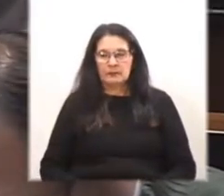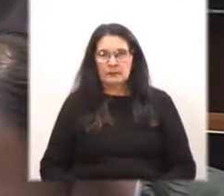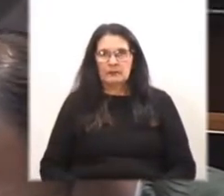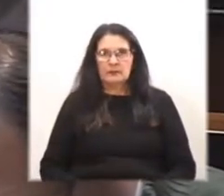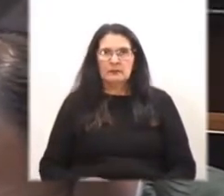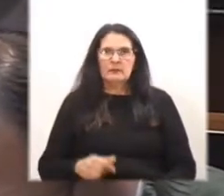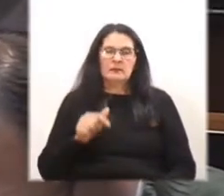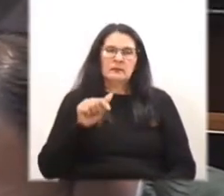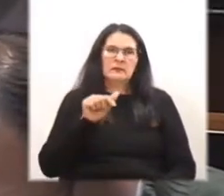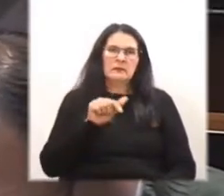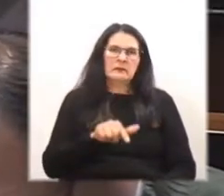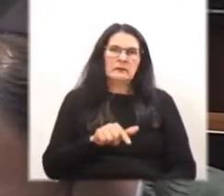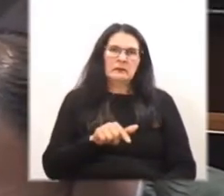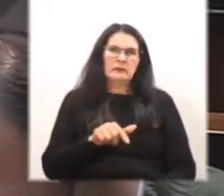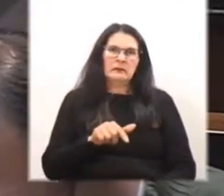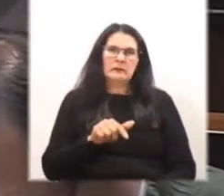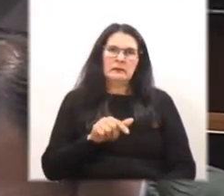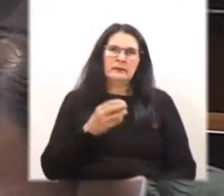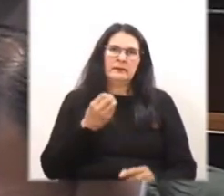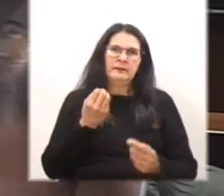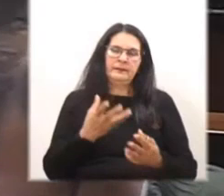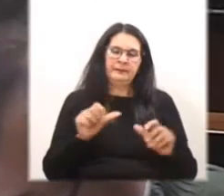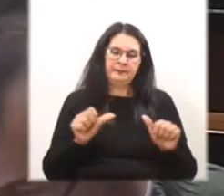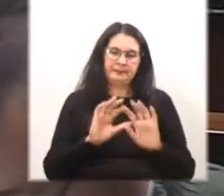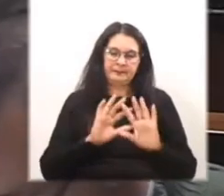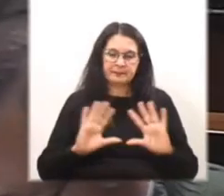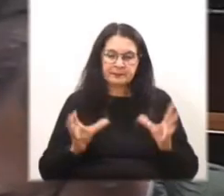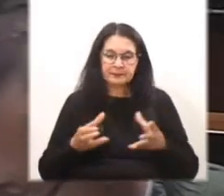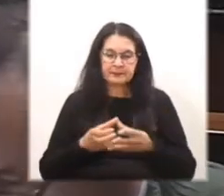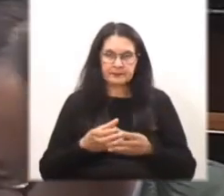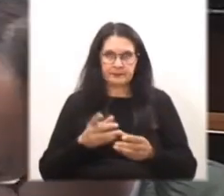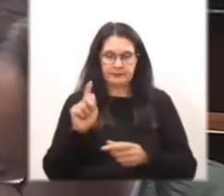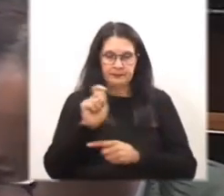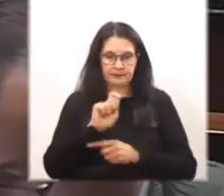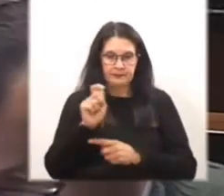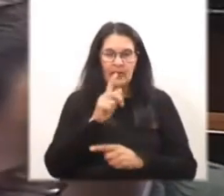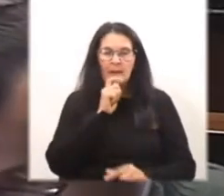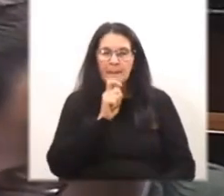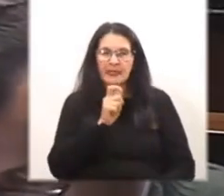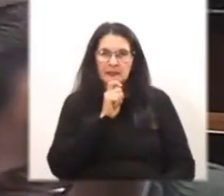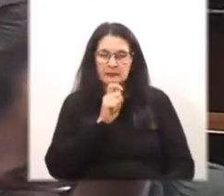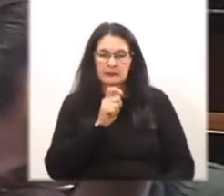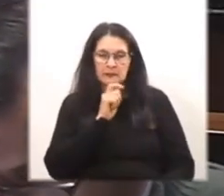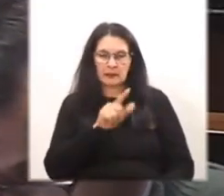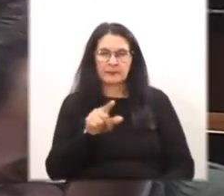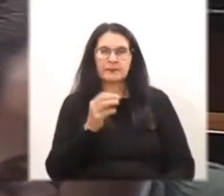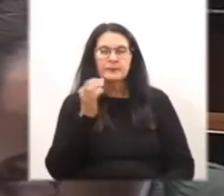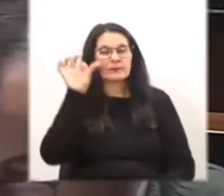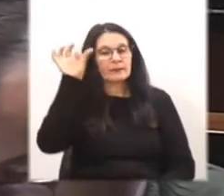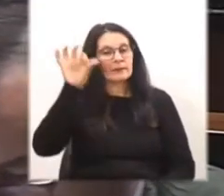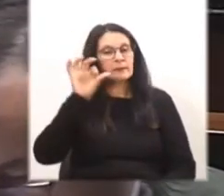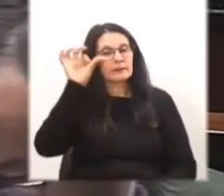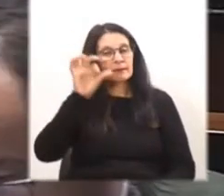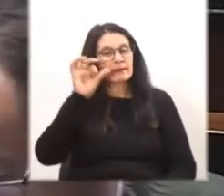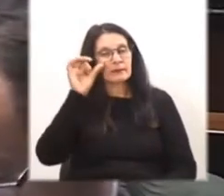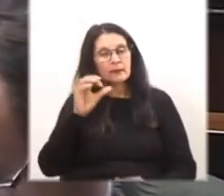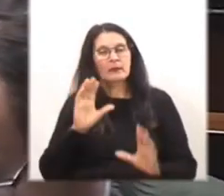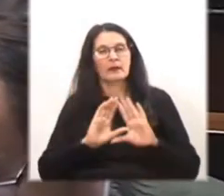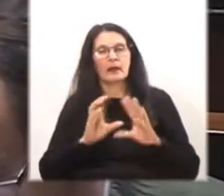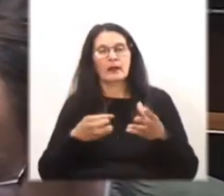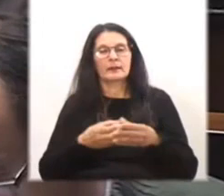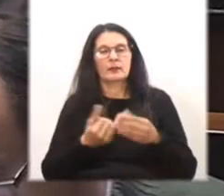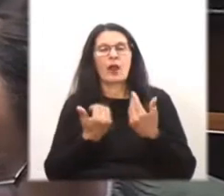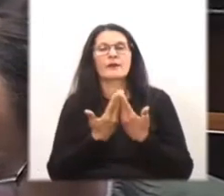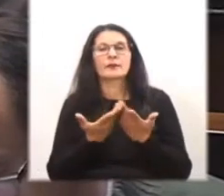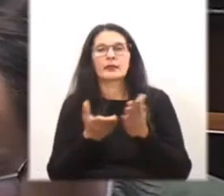yendo a las repercusiones de la órbita pública, de la prensa, el senador de Cabildo Abierto, Guillermo